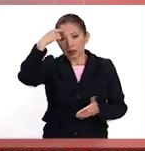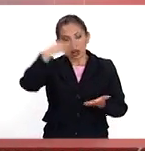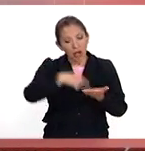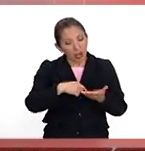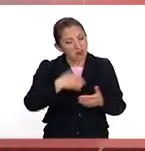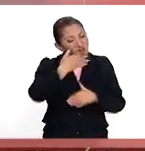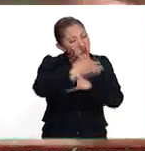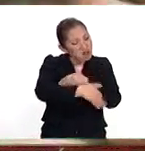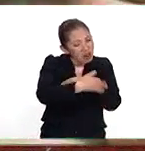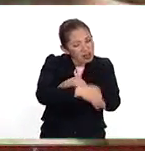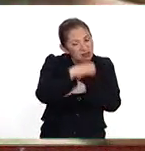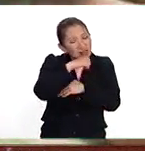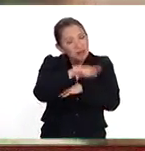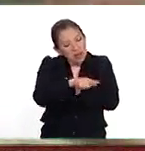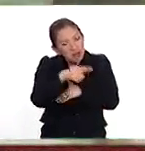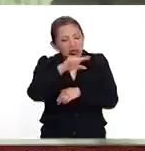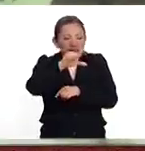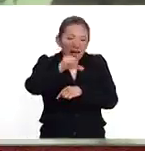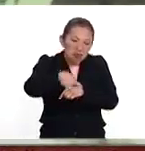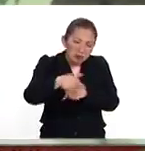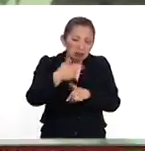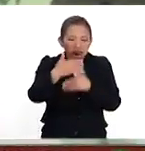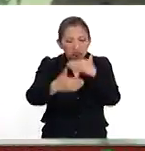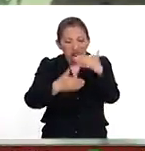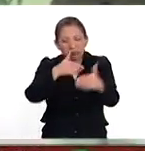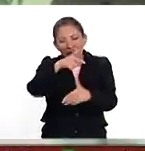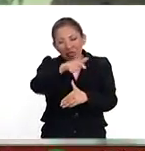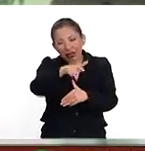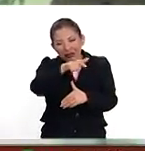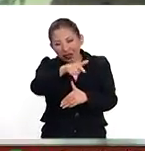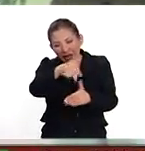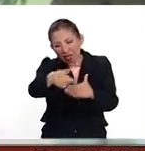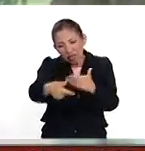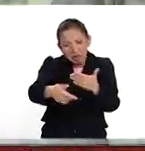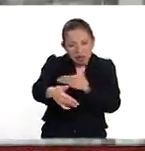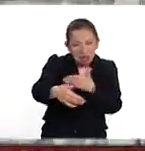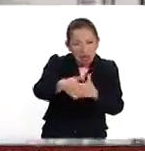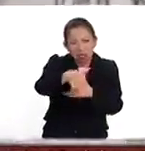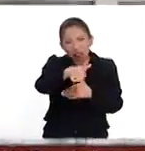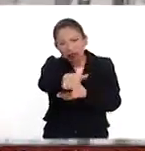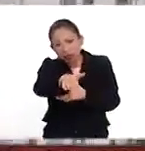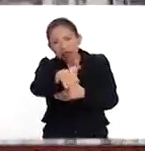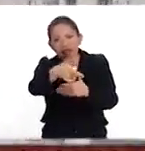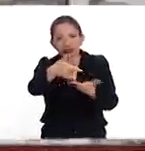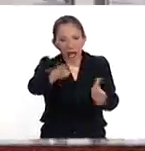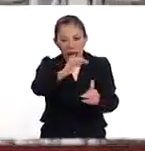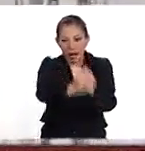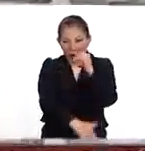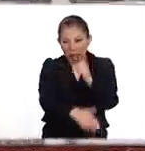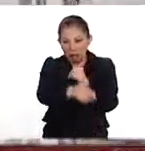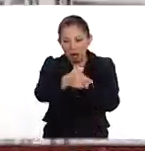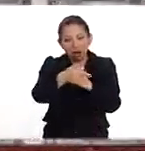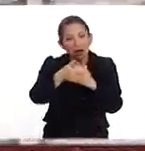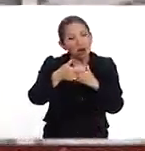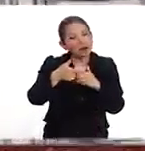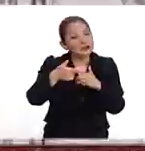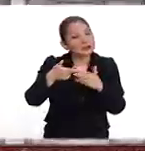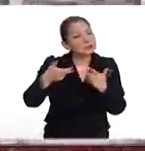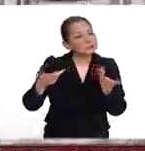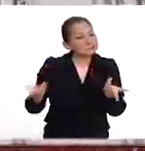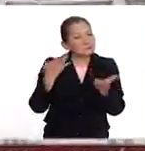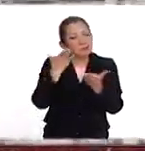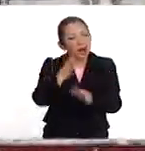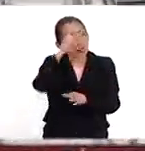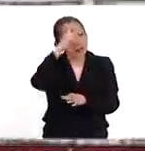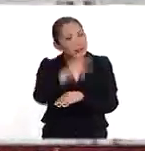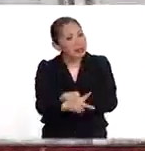que eventualmente también lo ajustarán, sobre todo para el 17. El 16, pues ya se terminó. El